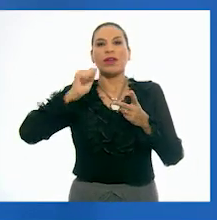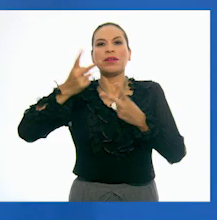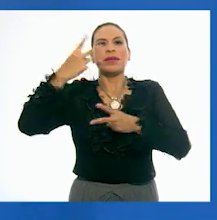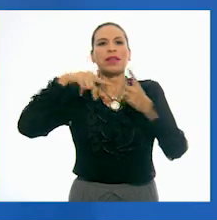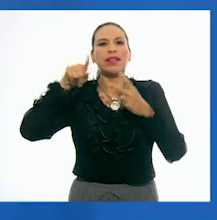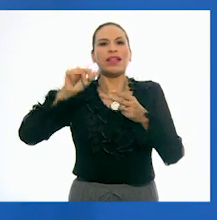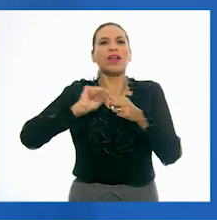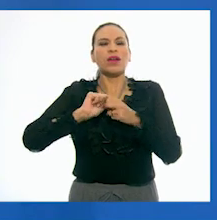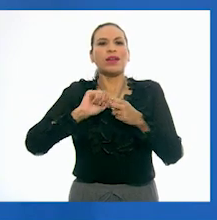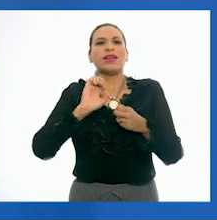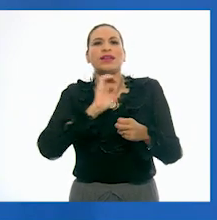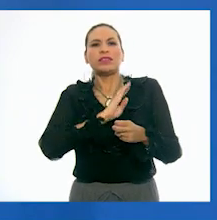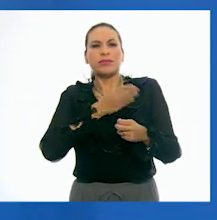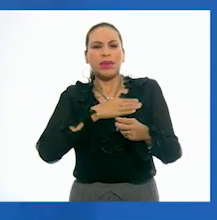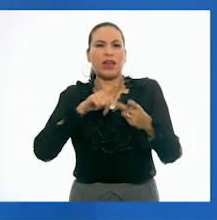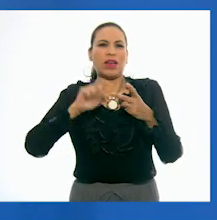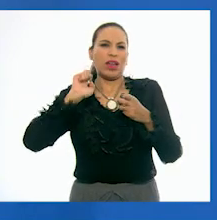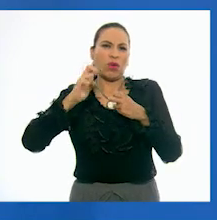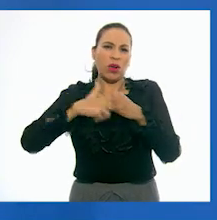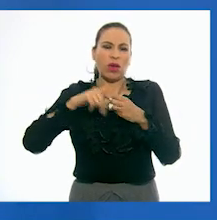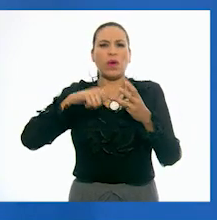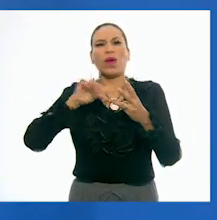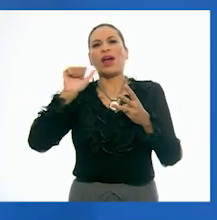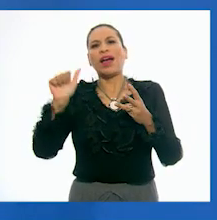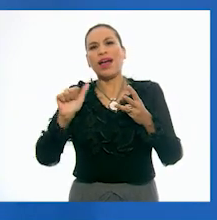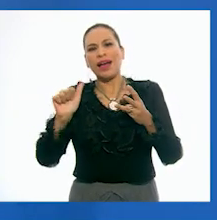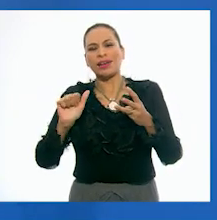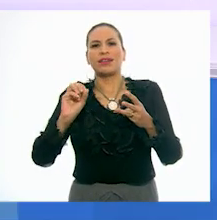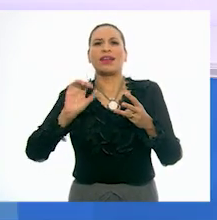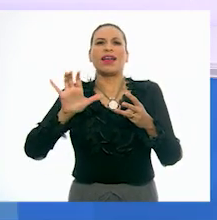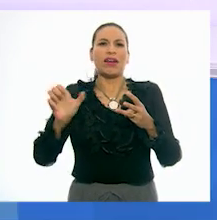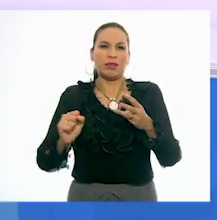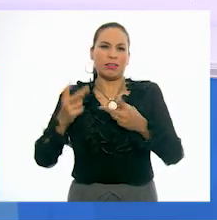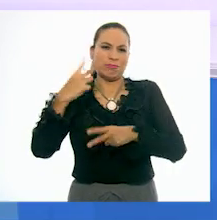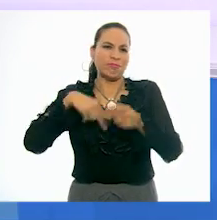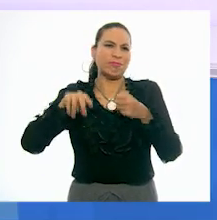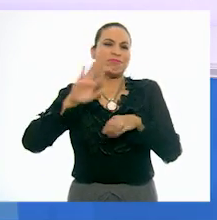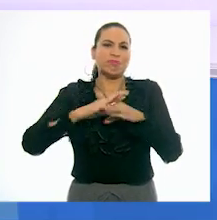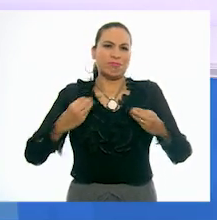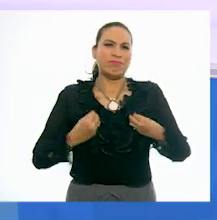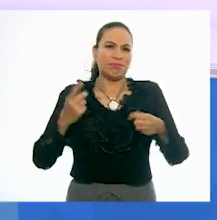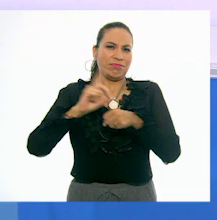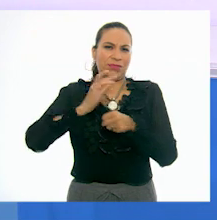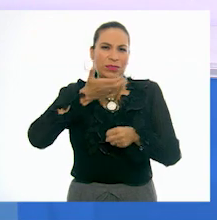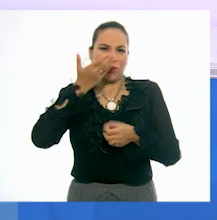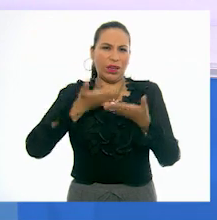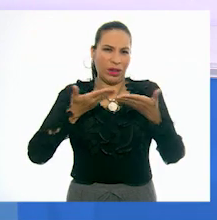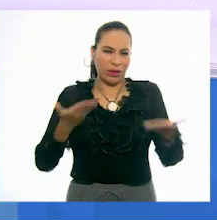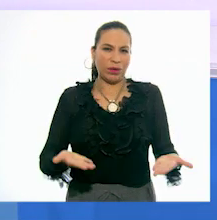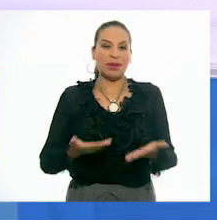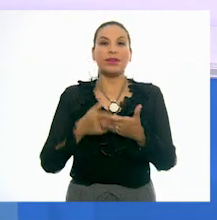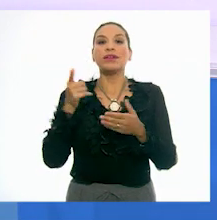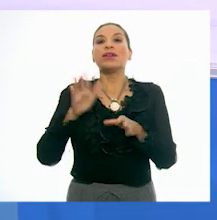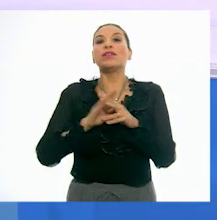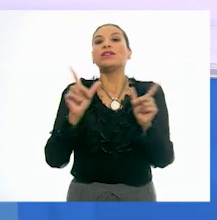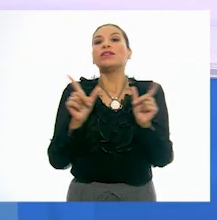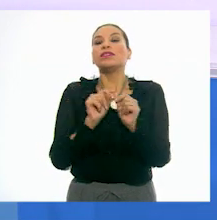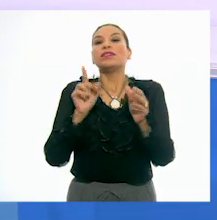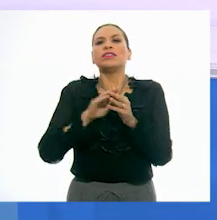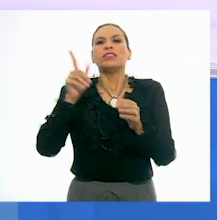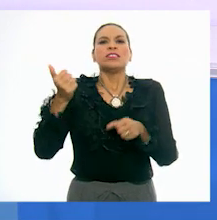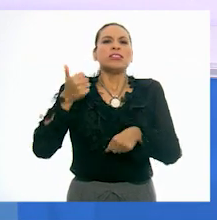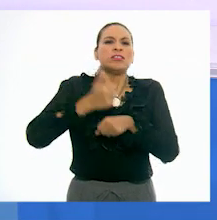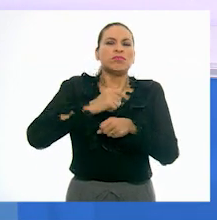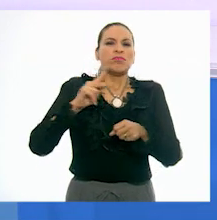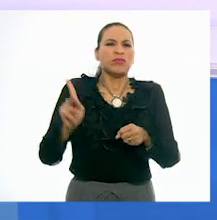llegó de África o Asia y que forma parte de nuestra vida cotidiana. En resumen, la conquista de los pueblos originarios